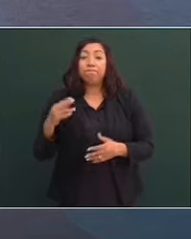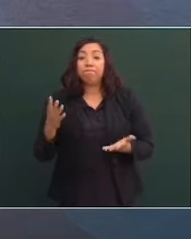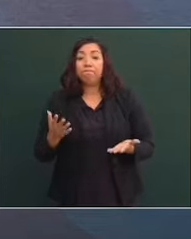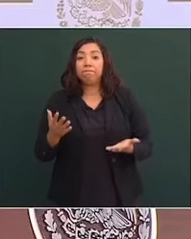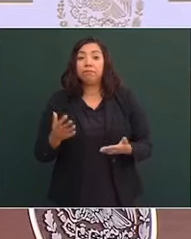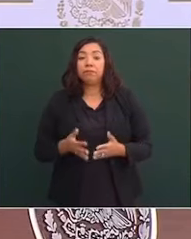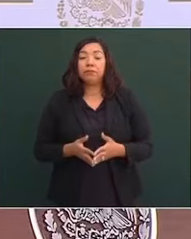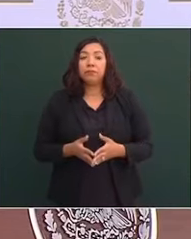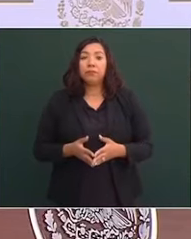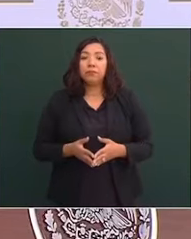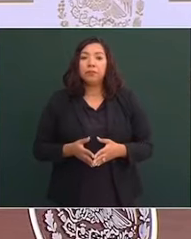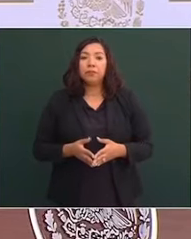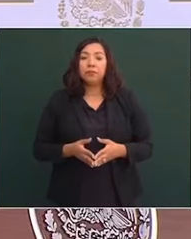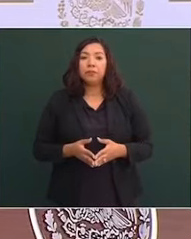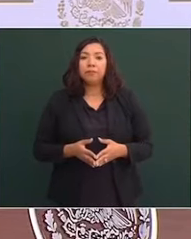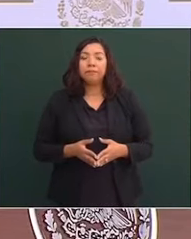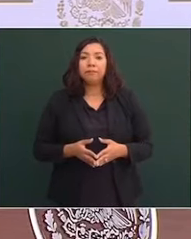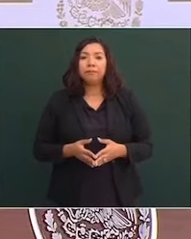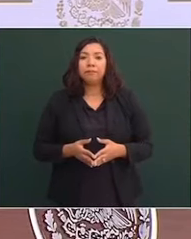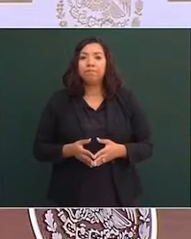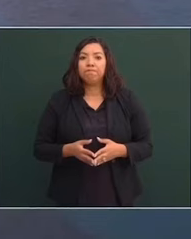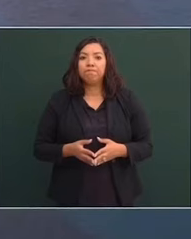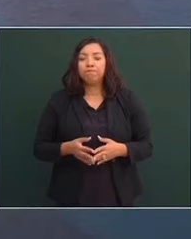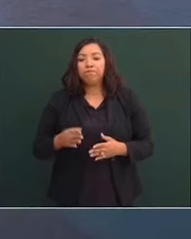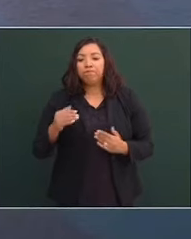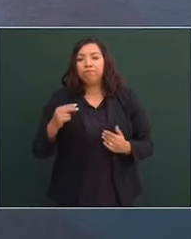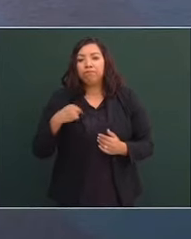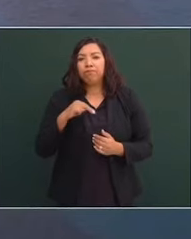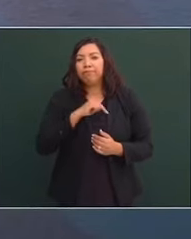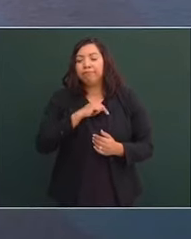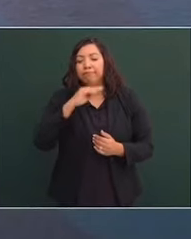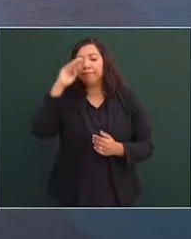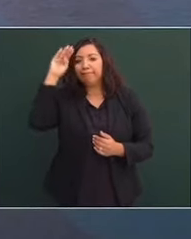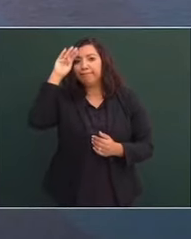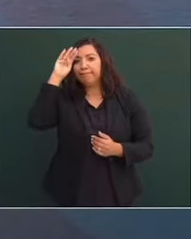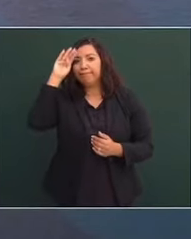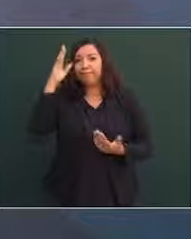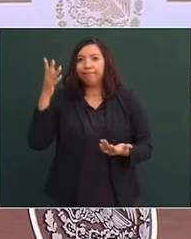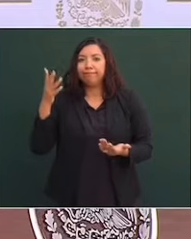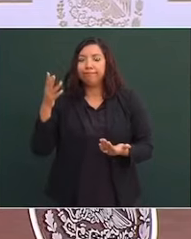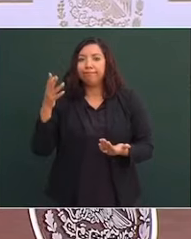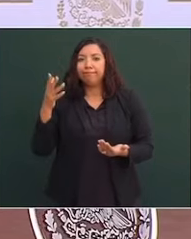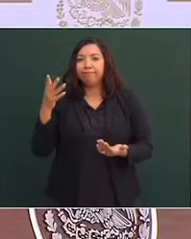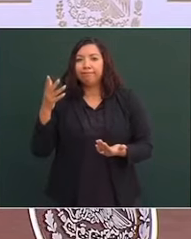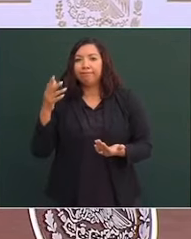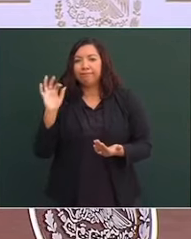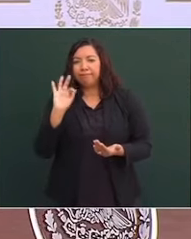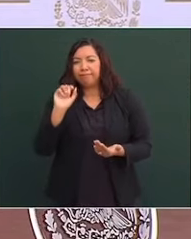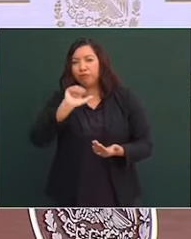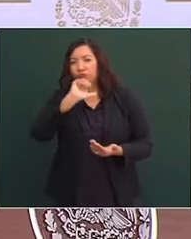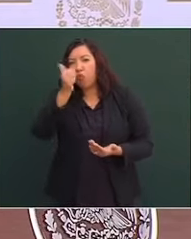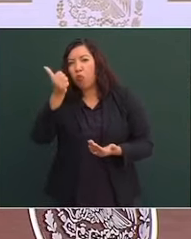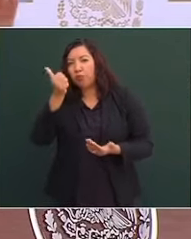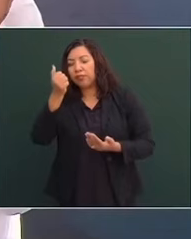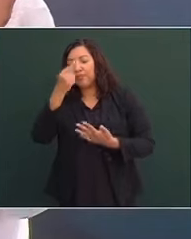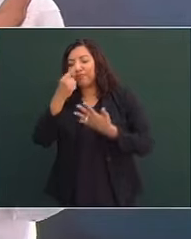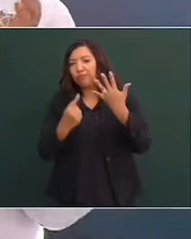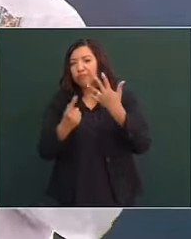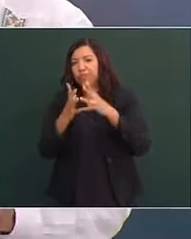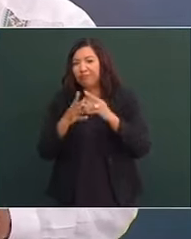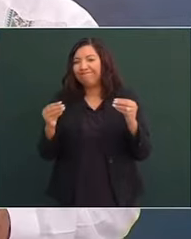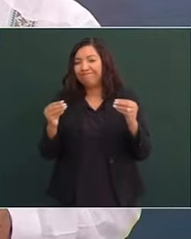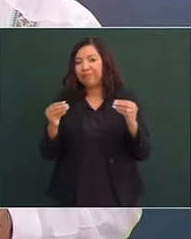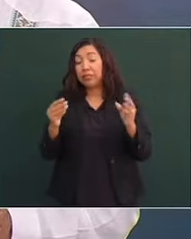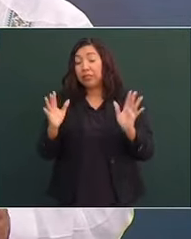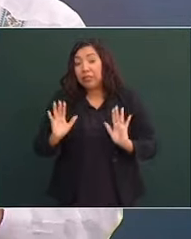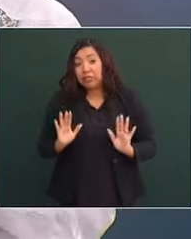consideramos que se podían haber buscado otras opciones otras alternativas sin embargo eh